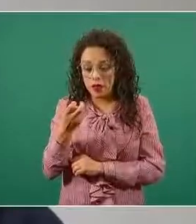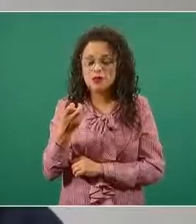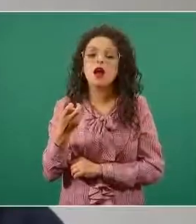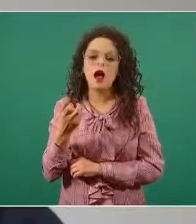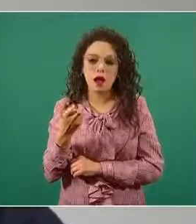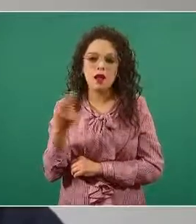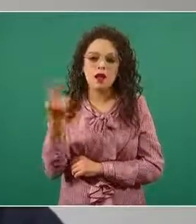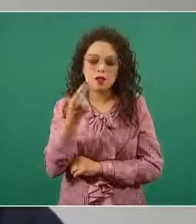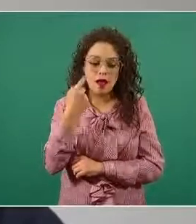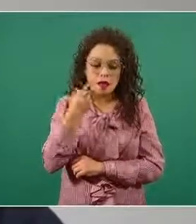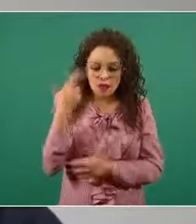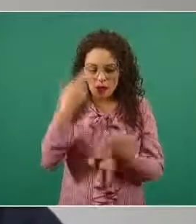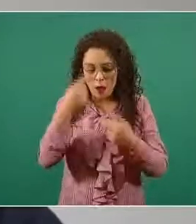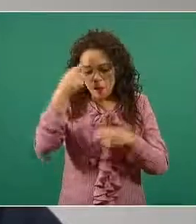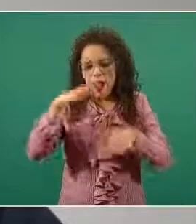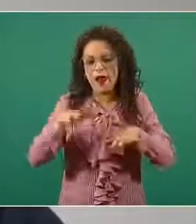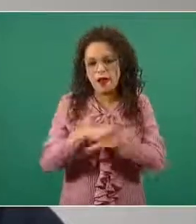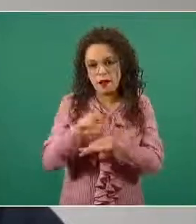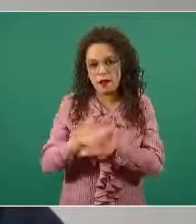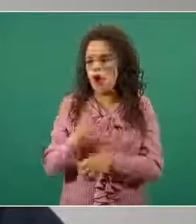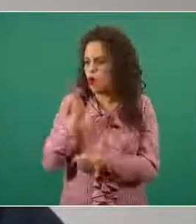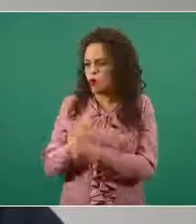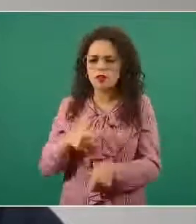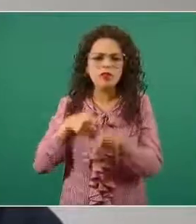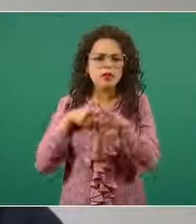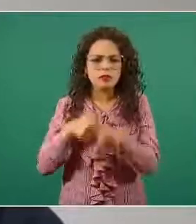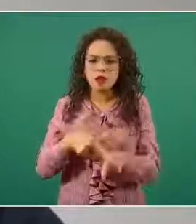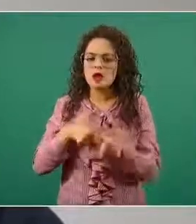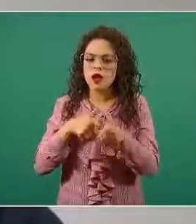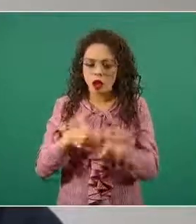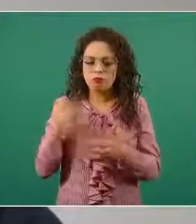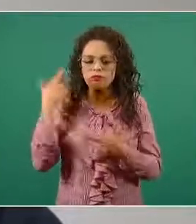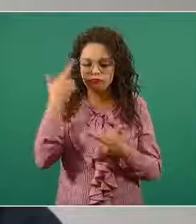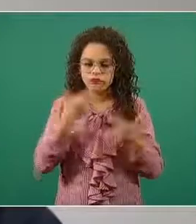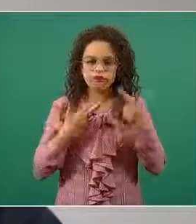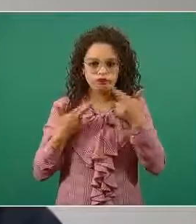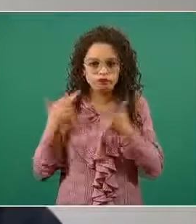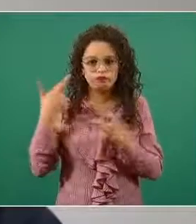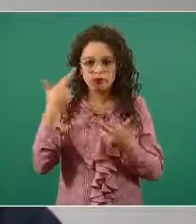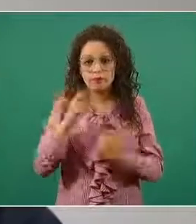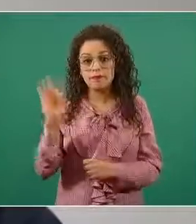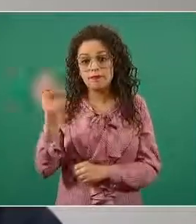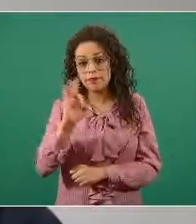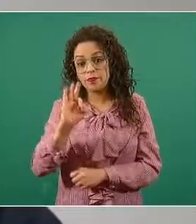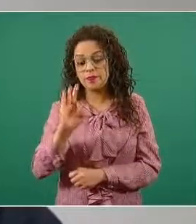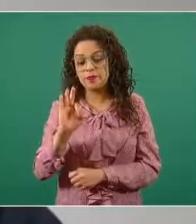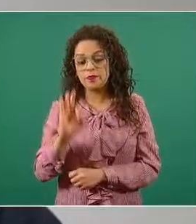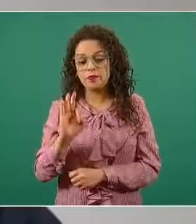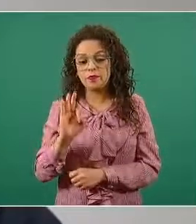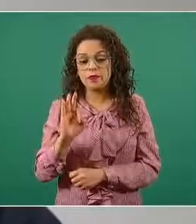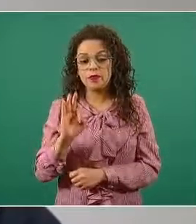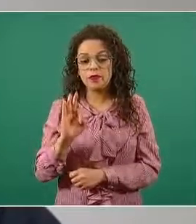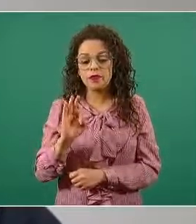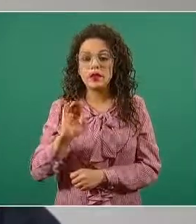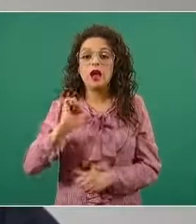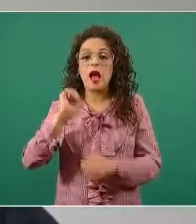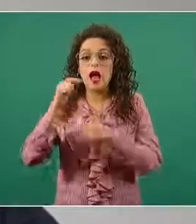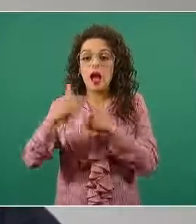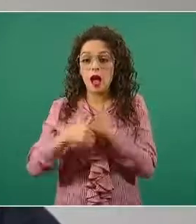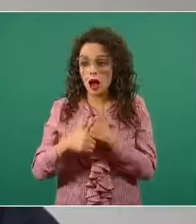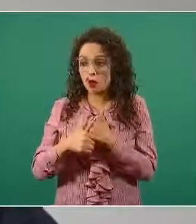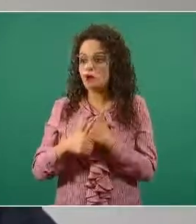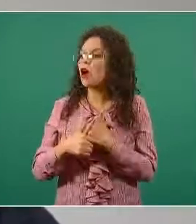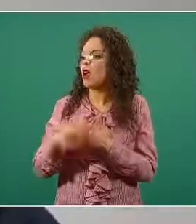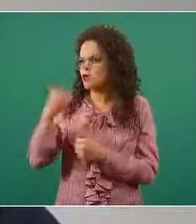esto lo están obviamente revisando, y si en algún momento se llega a tener alguna recomendación o